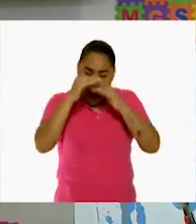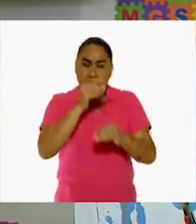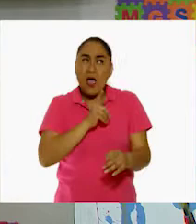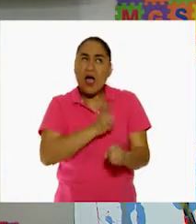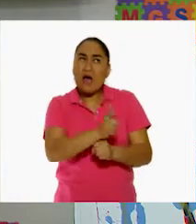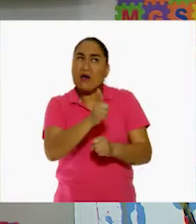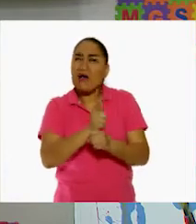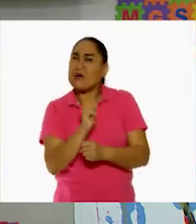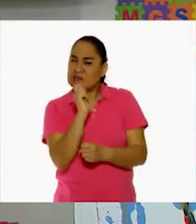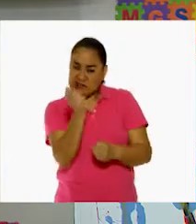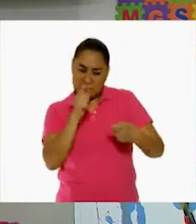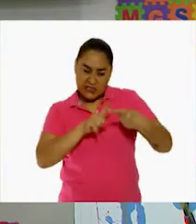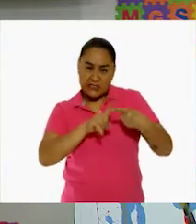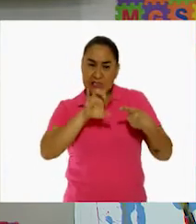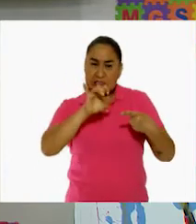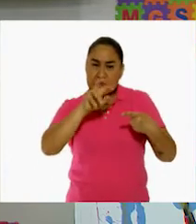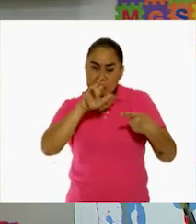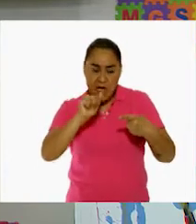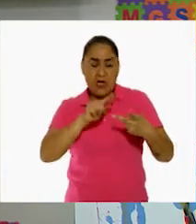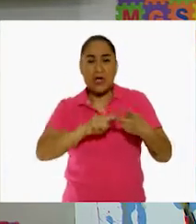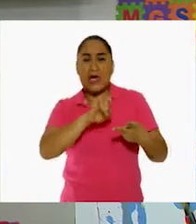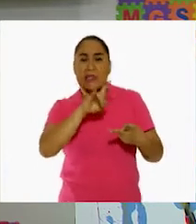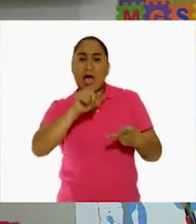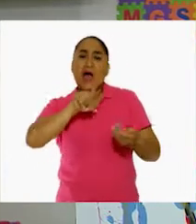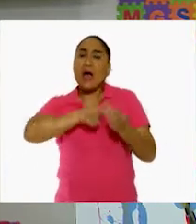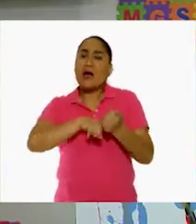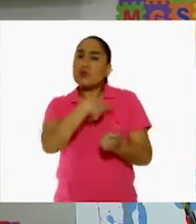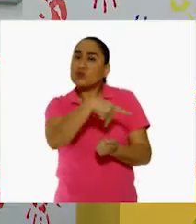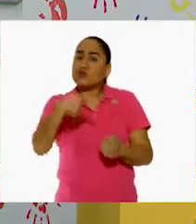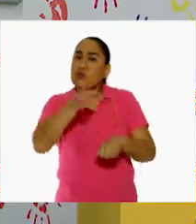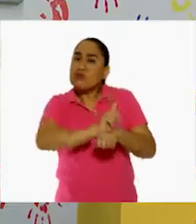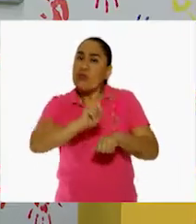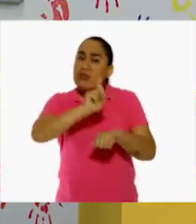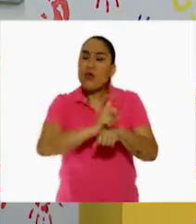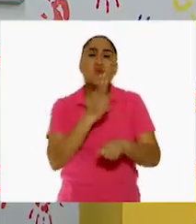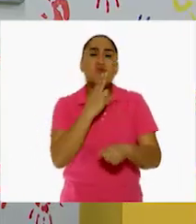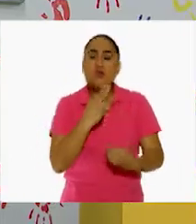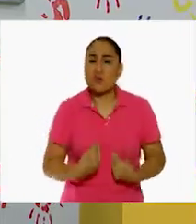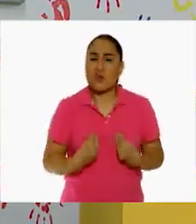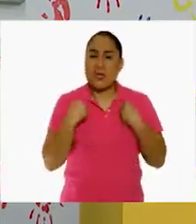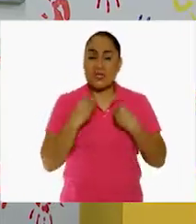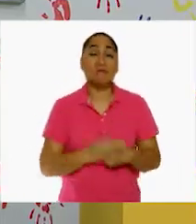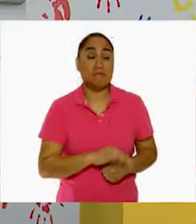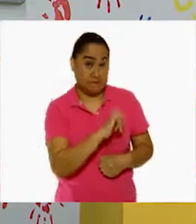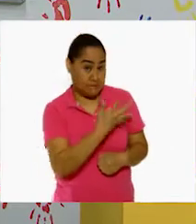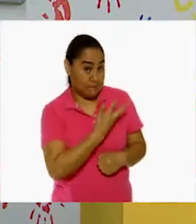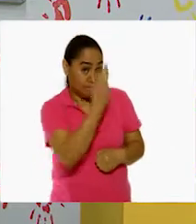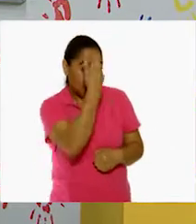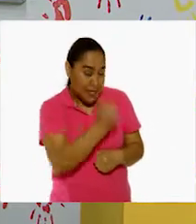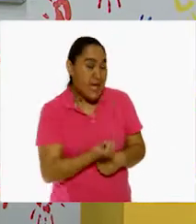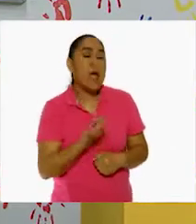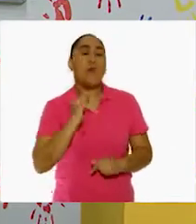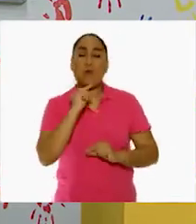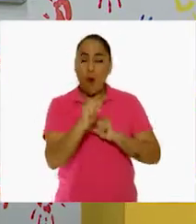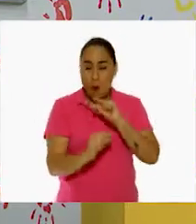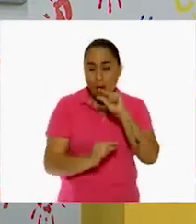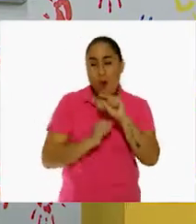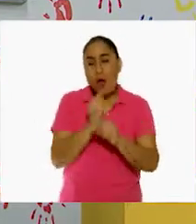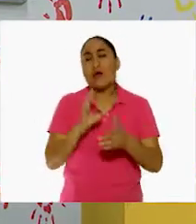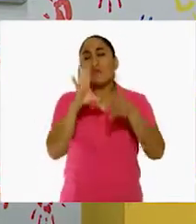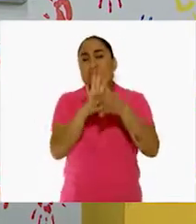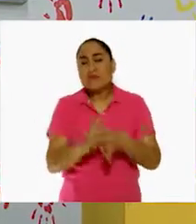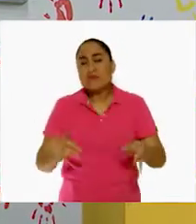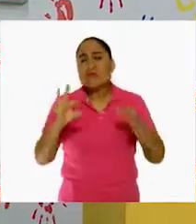ver la cívica y ética en nuestra vida cotidiana. Qué bueno que mencionas esto, Eric, porque iremos abordando poco a poco temas